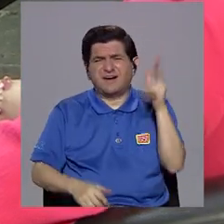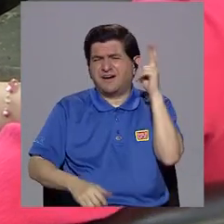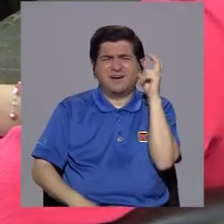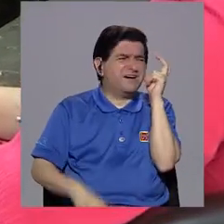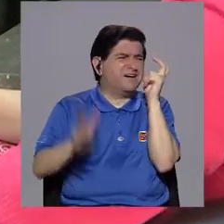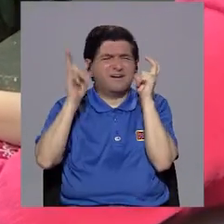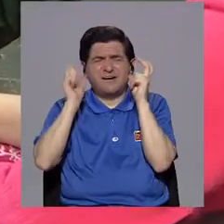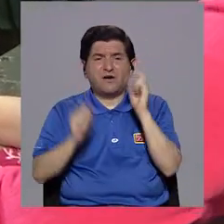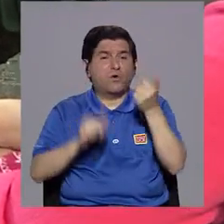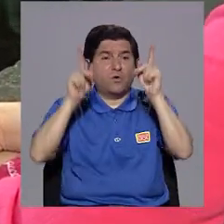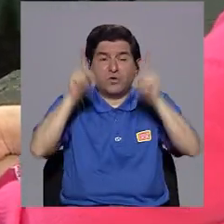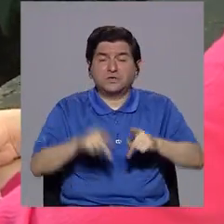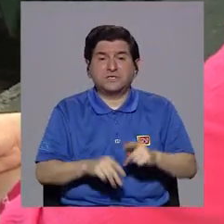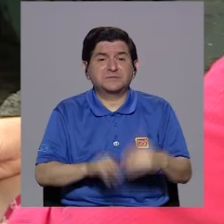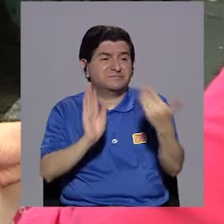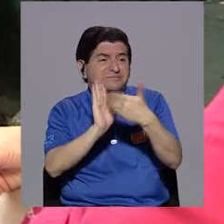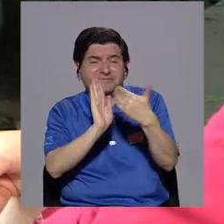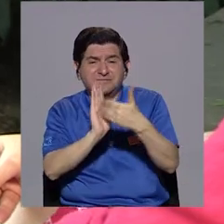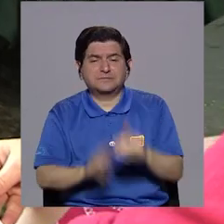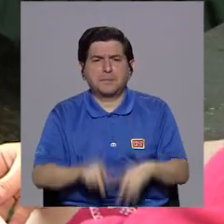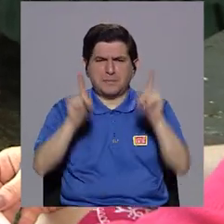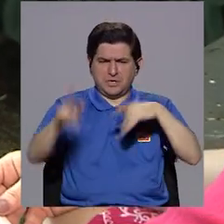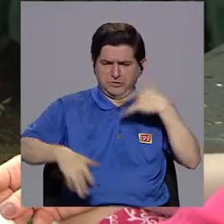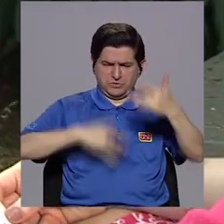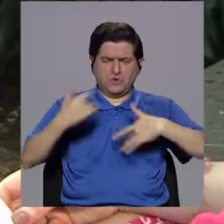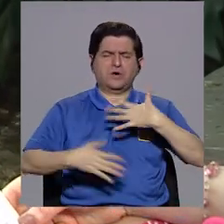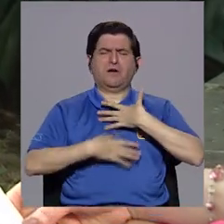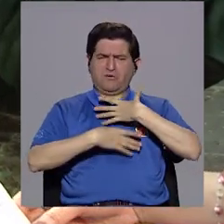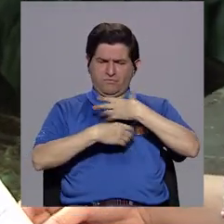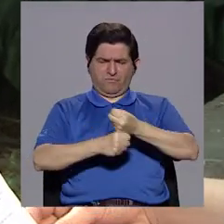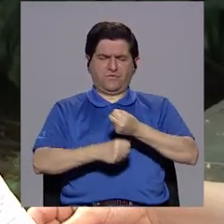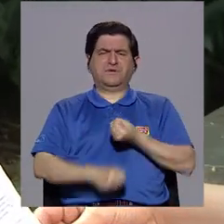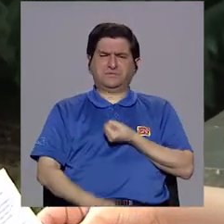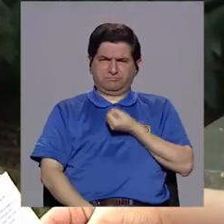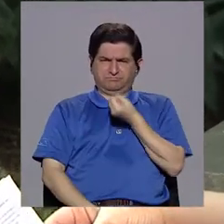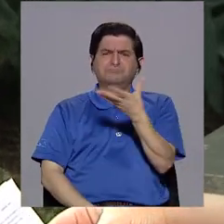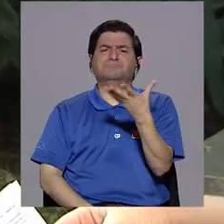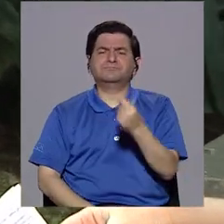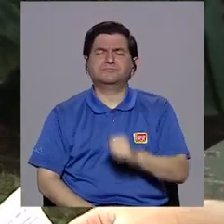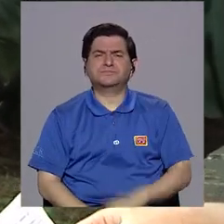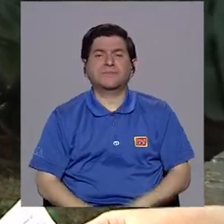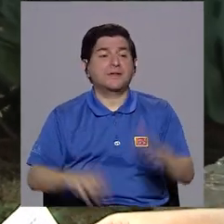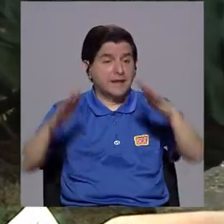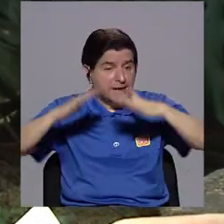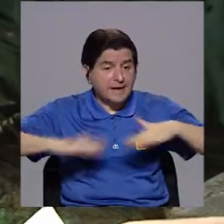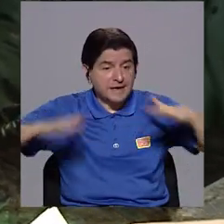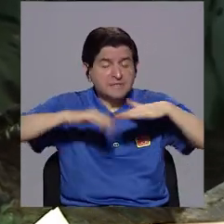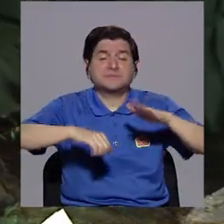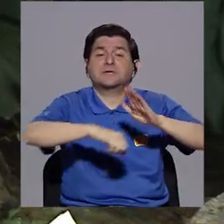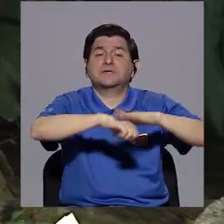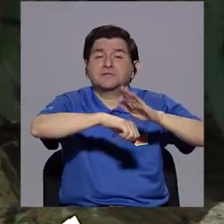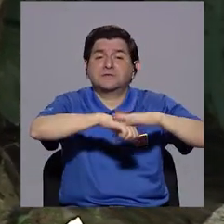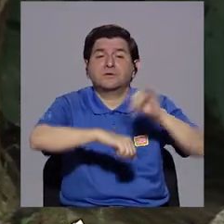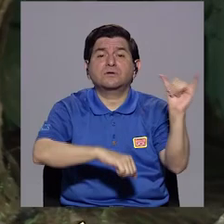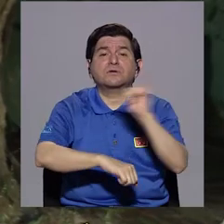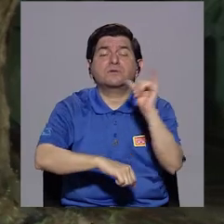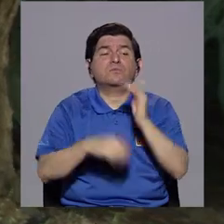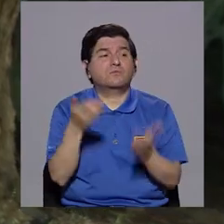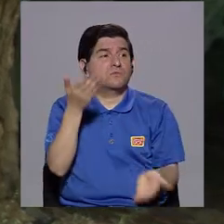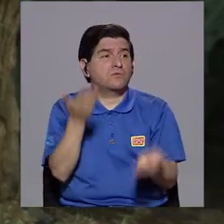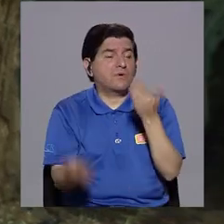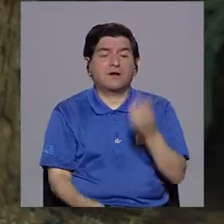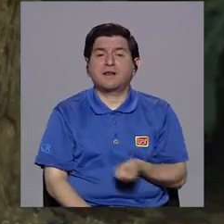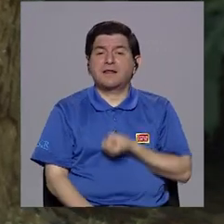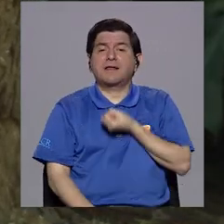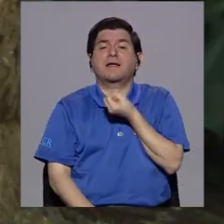ruido o intervención de otras personas, donde la persona se sienta en confianza para poder expresar. Un espacio que propicie también un